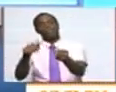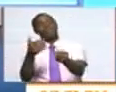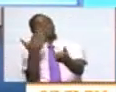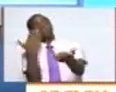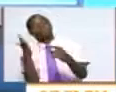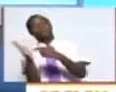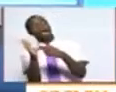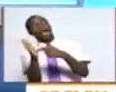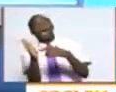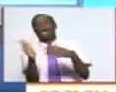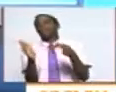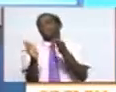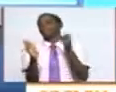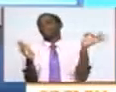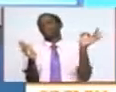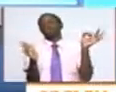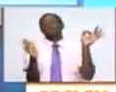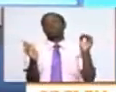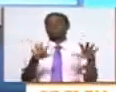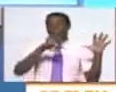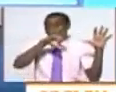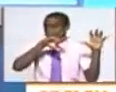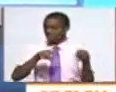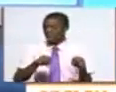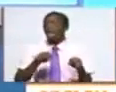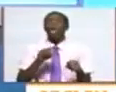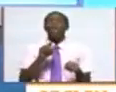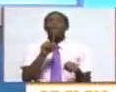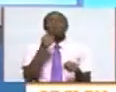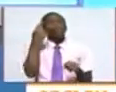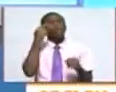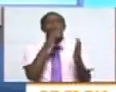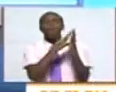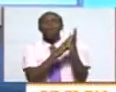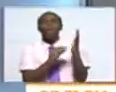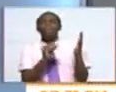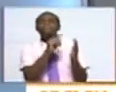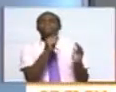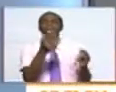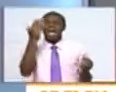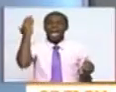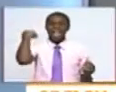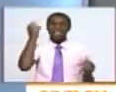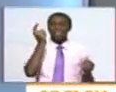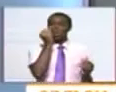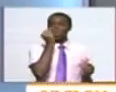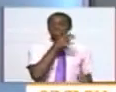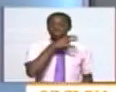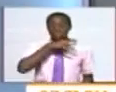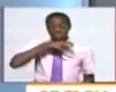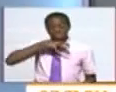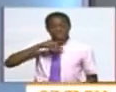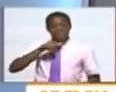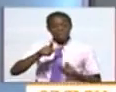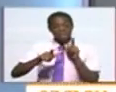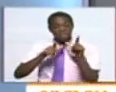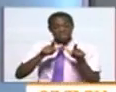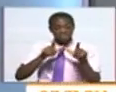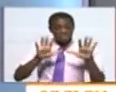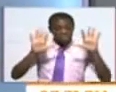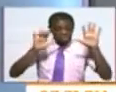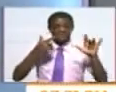Siguiendo aquella frase que jamás escribió Nicolás Maquiavelli: el fin justifica los